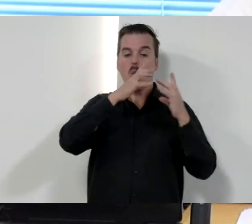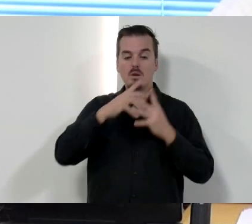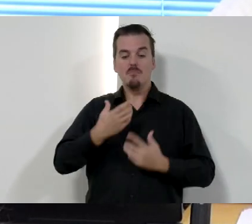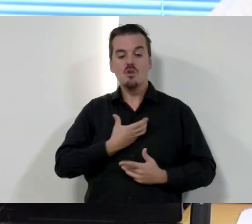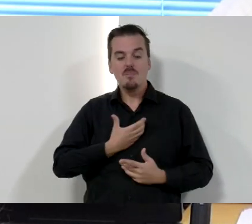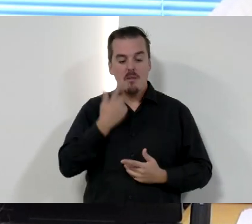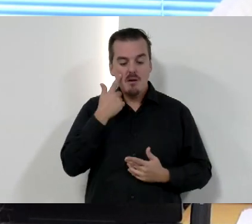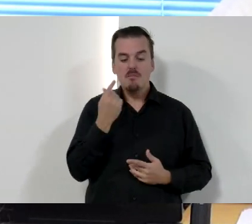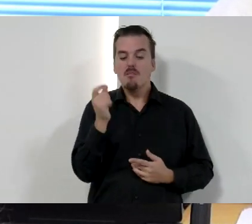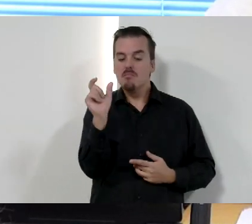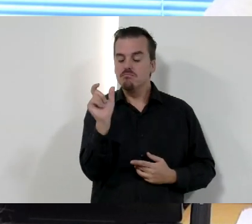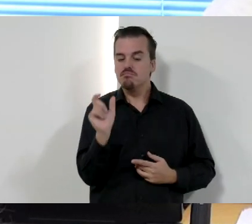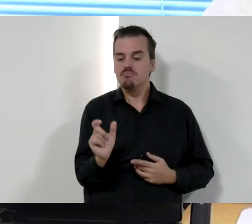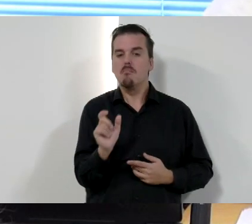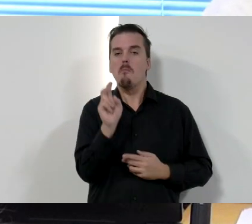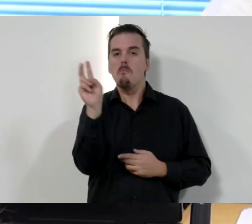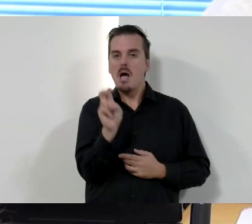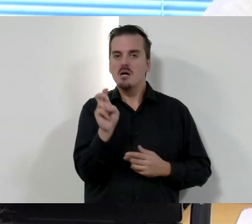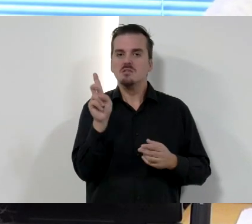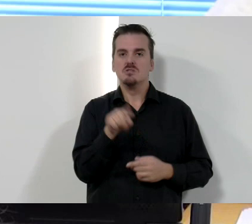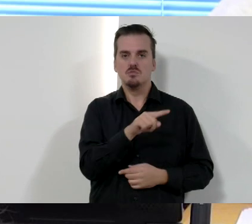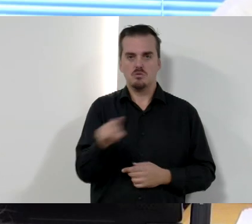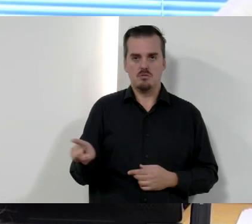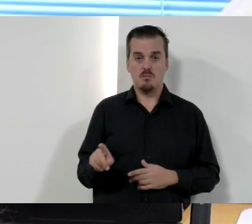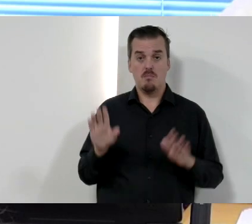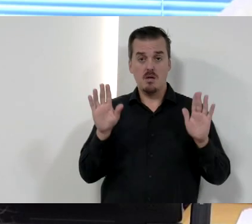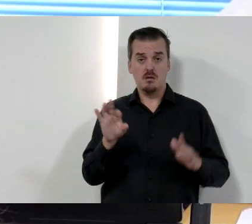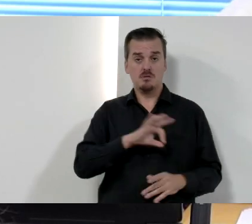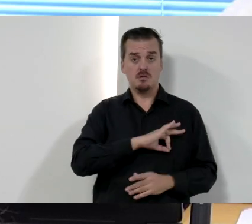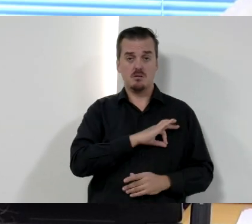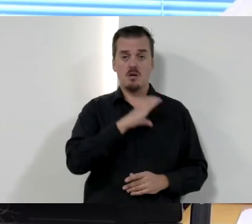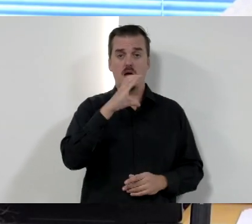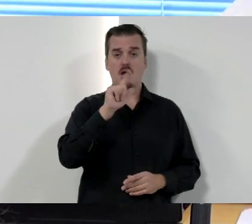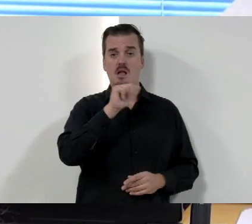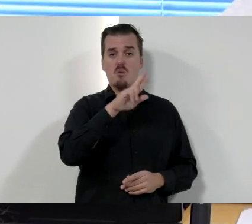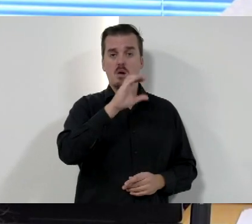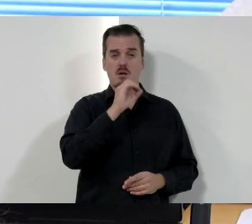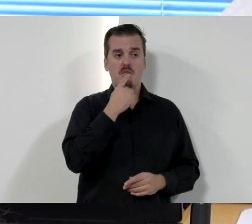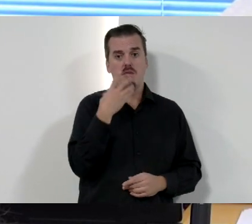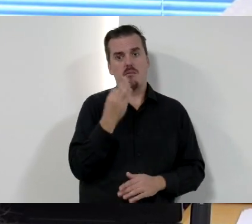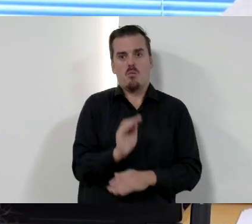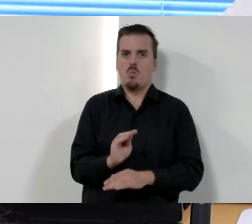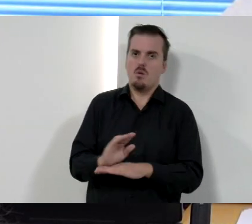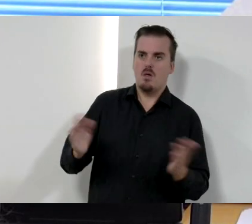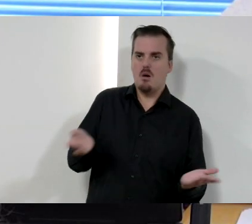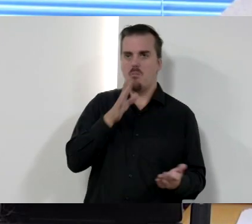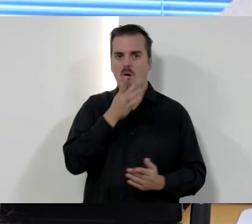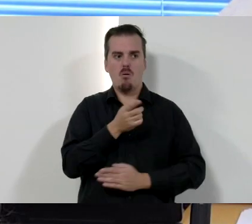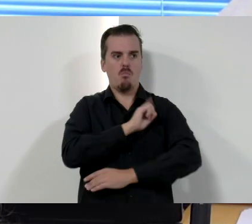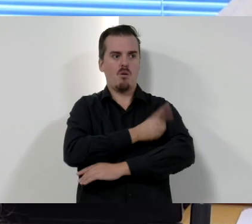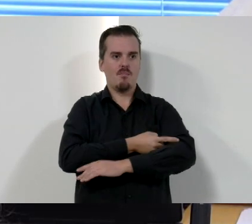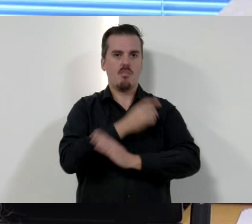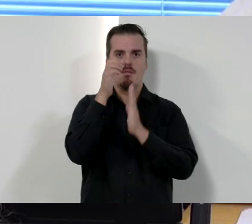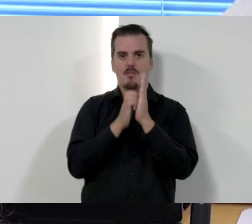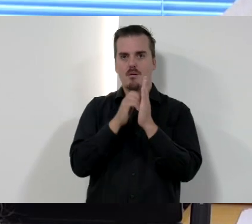y de que todo esto cuadre. Pero es que el señor Clavero mencionaba que hay que tener cuidado, por ejemplo, con las bonificaciones deportivas,